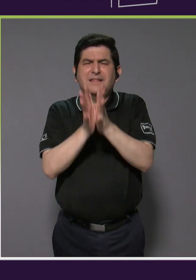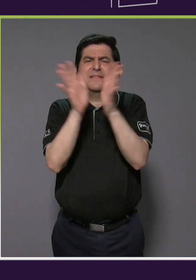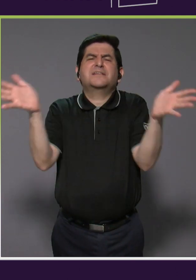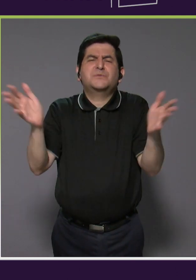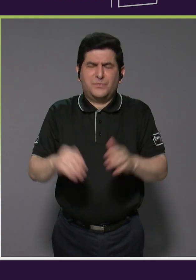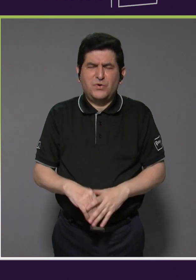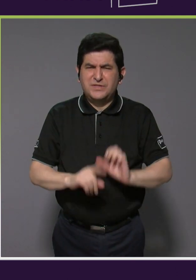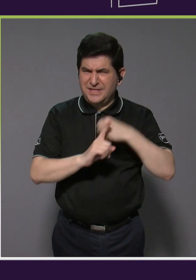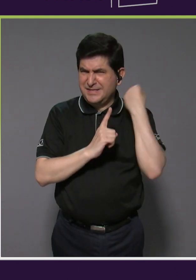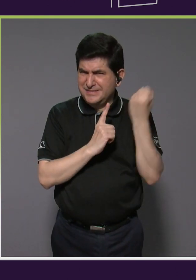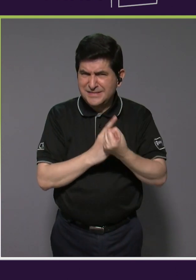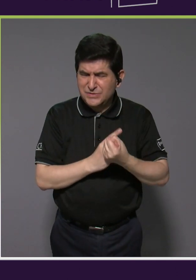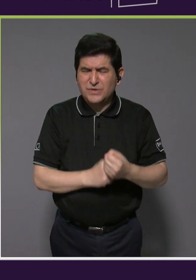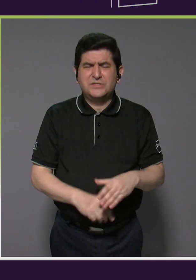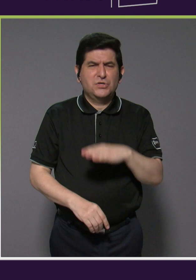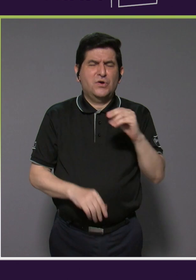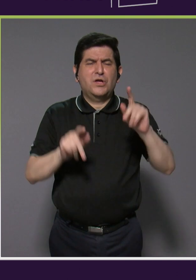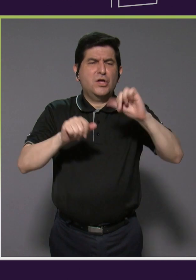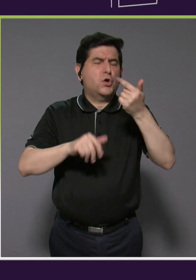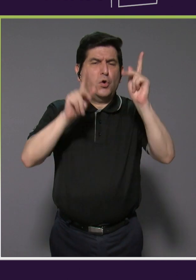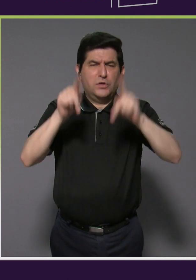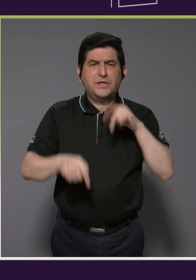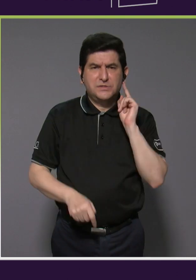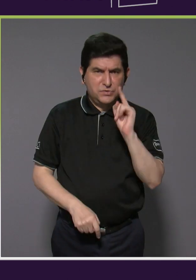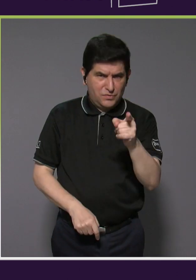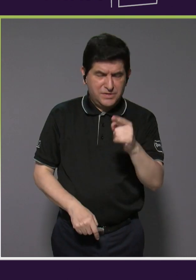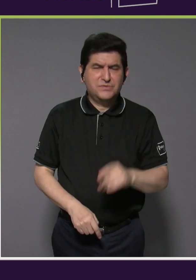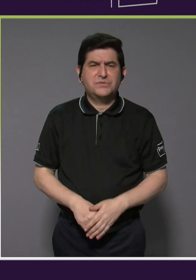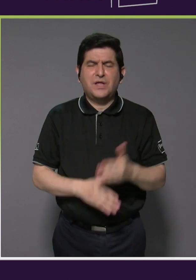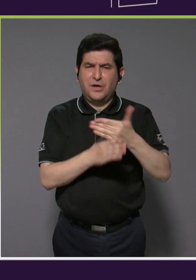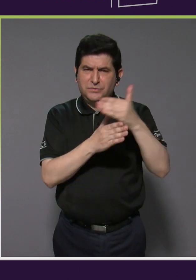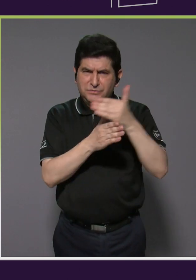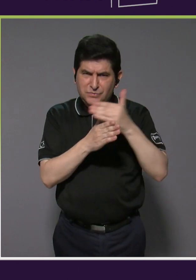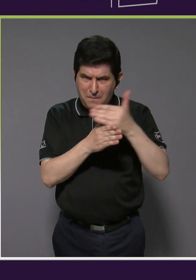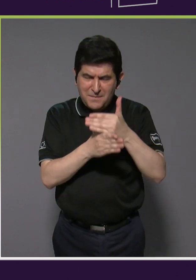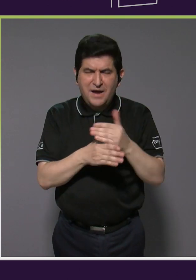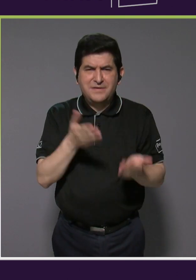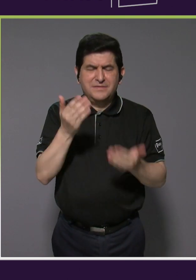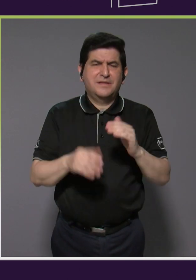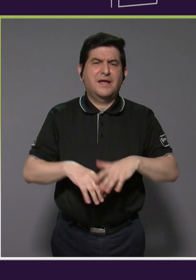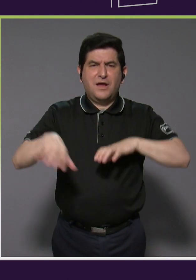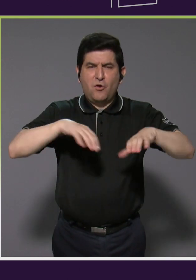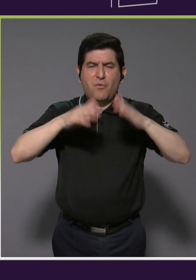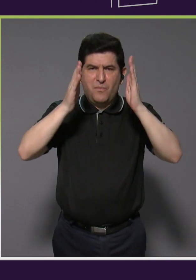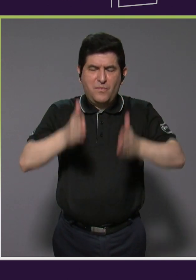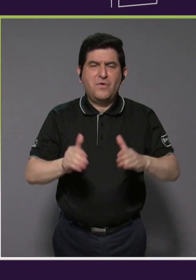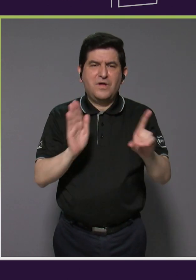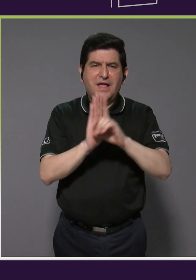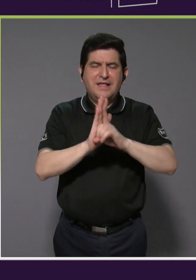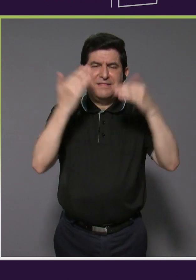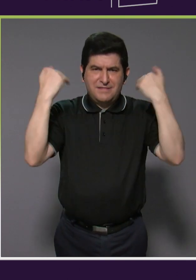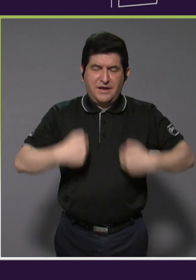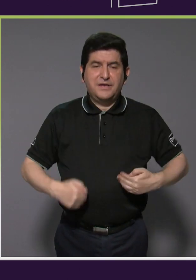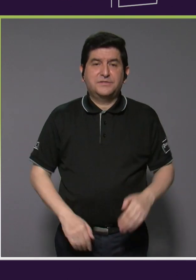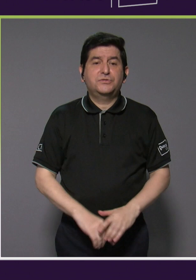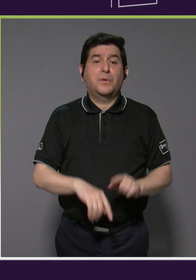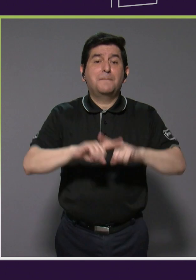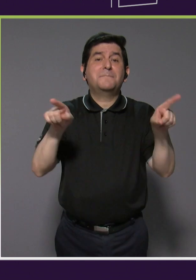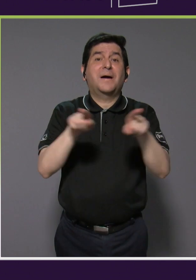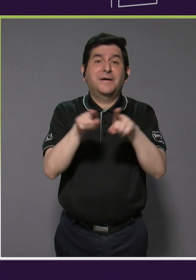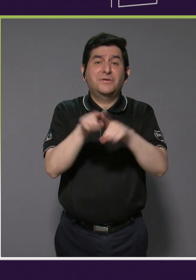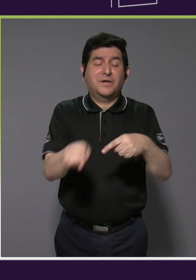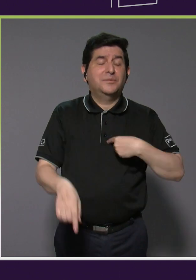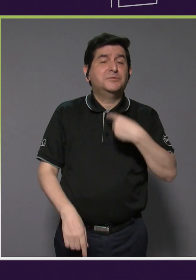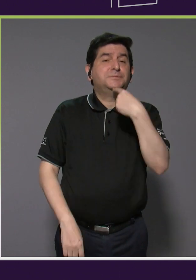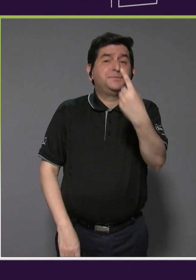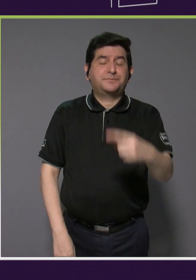público y, bueno, también de otras personas con las que usted comparte como activista, ¿verdad?, de derechos humanos. Claro, pero también debo